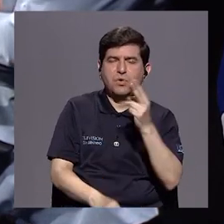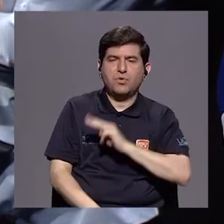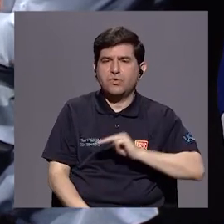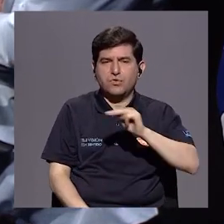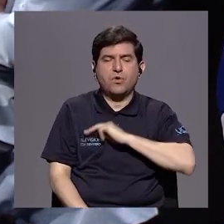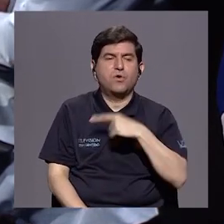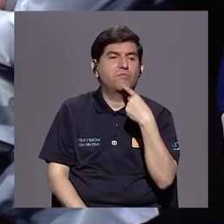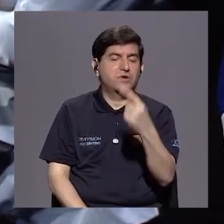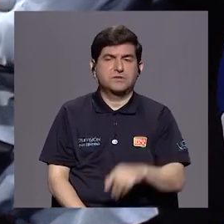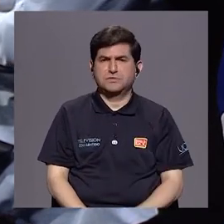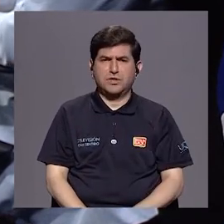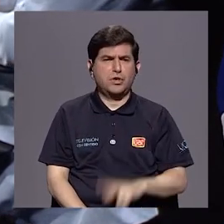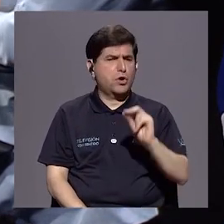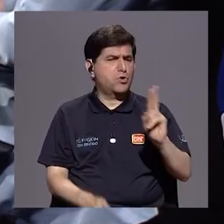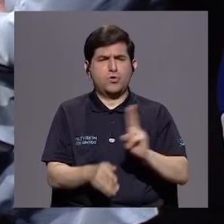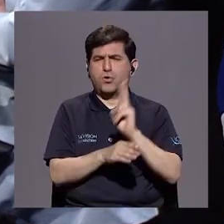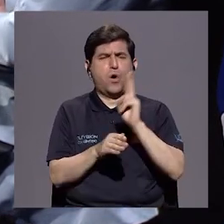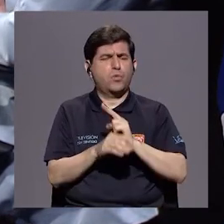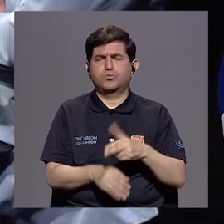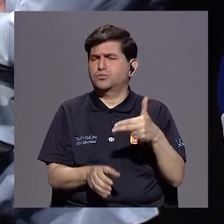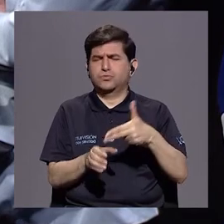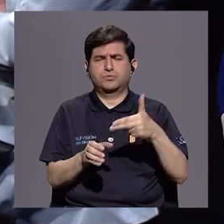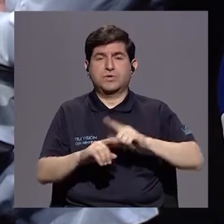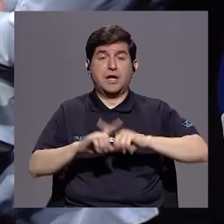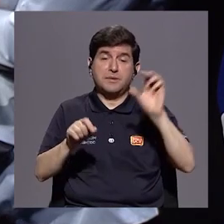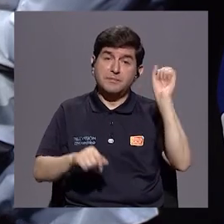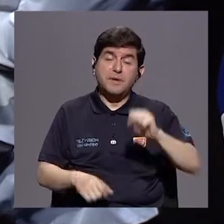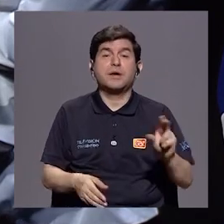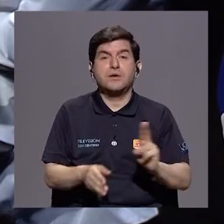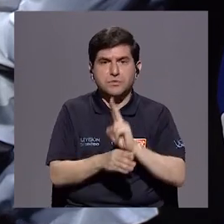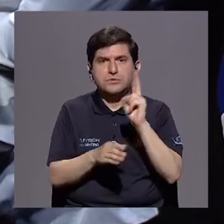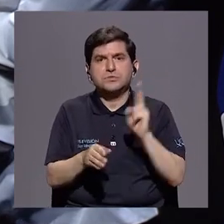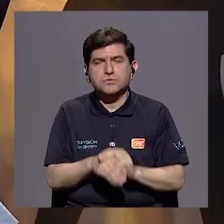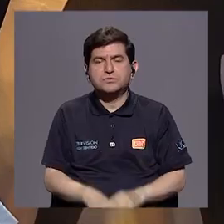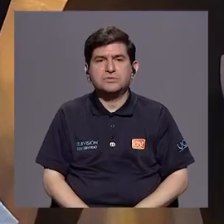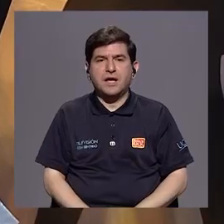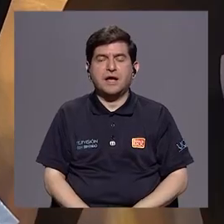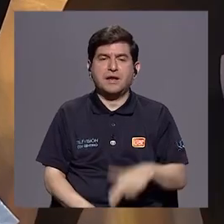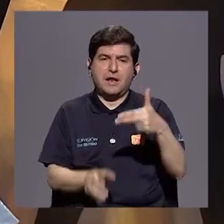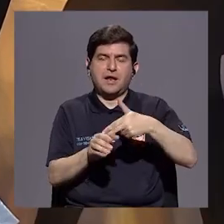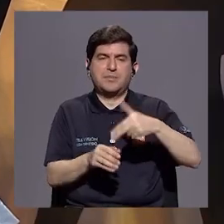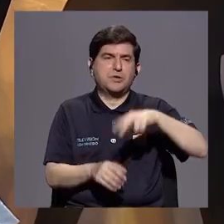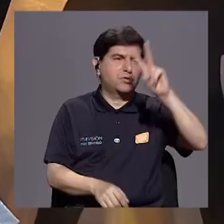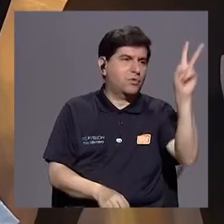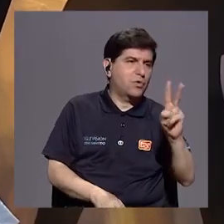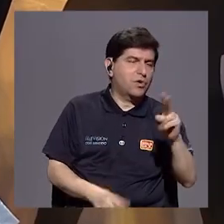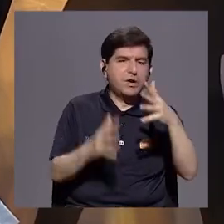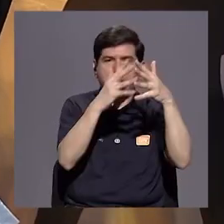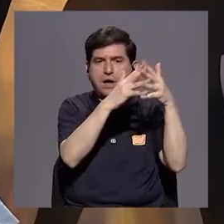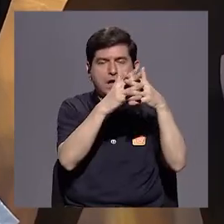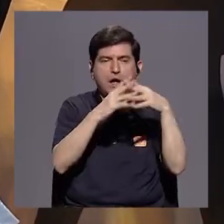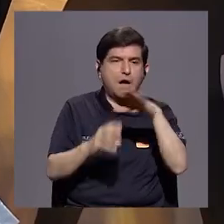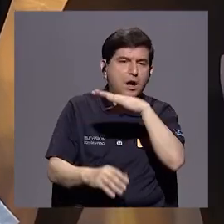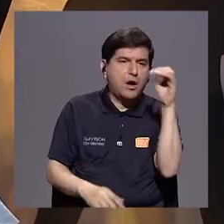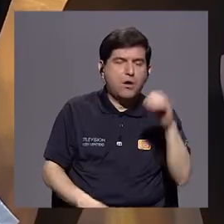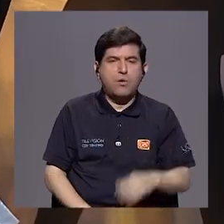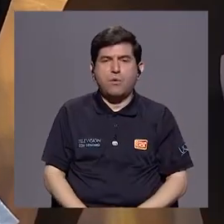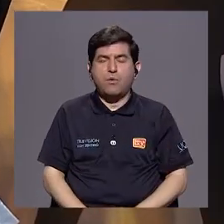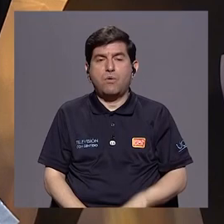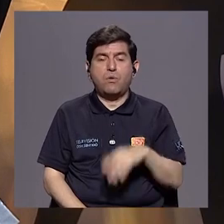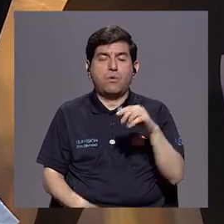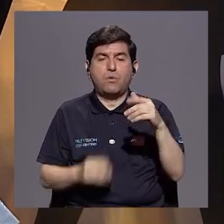doble moral es decir que no usamos nuestro petróleo pero si estamos usando el de venezuela o el de eeuu o el que está